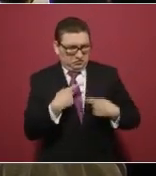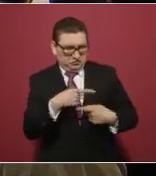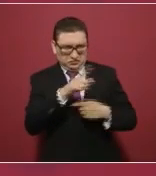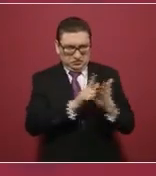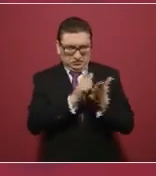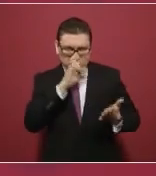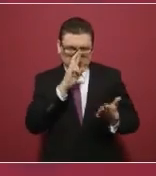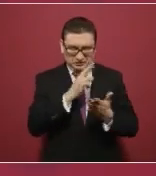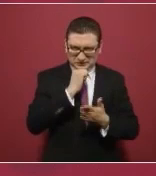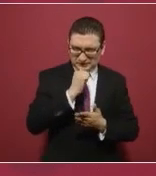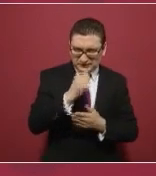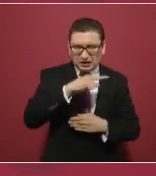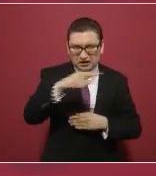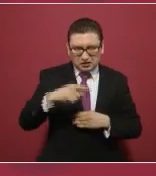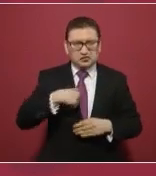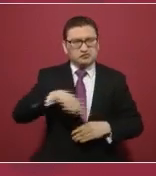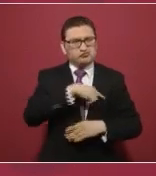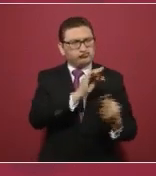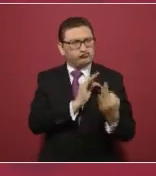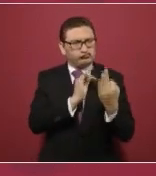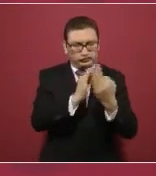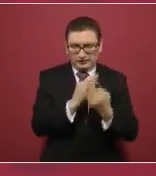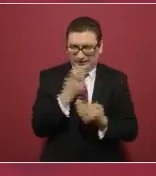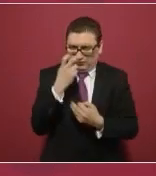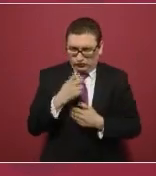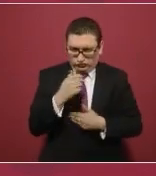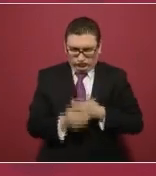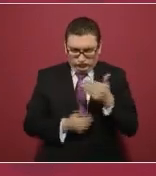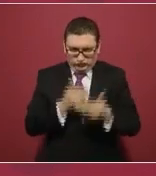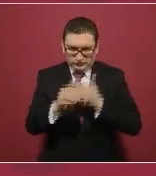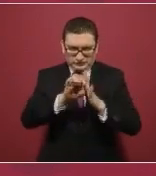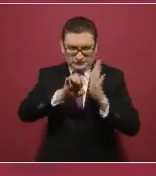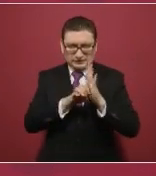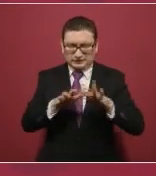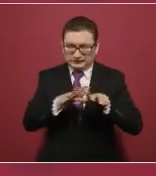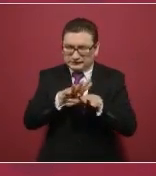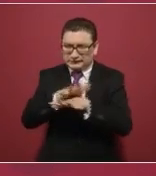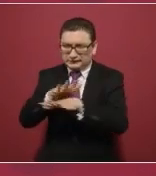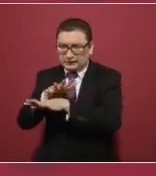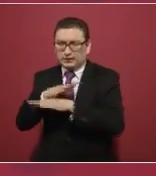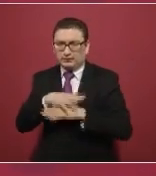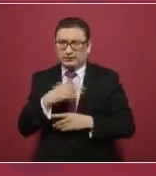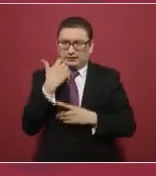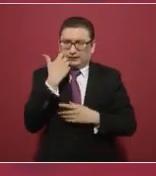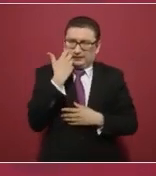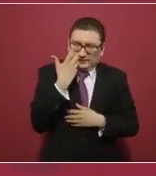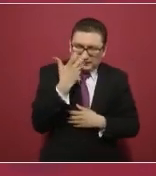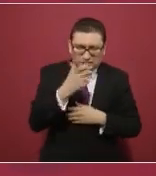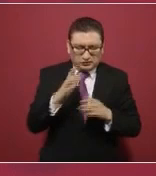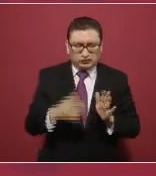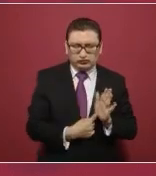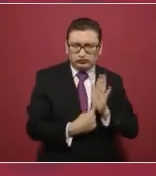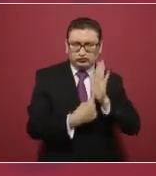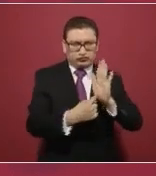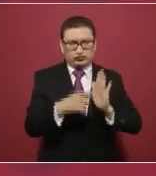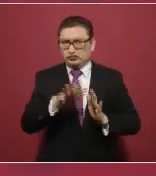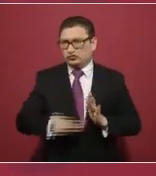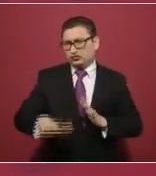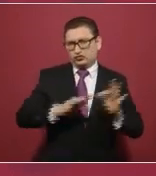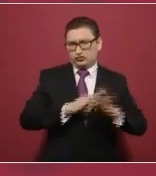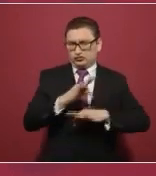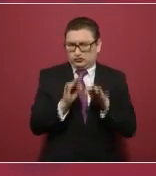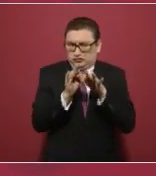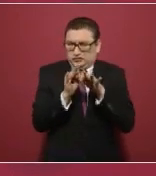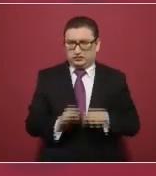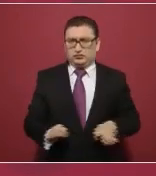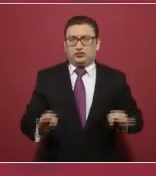buscamos que esta regeneración ética se traduzca en una opción preponderante por los